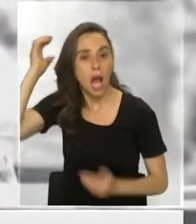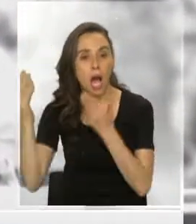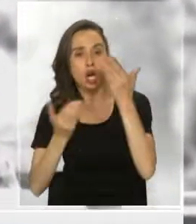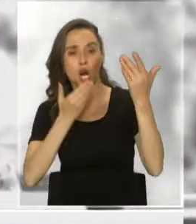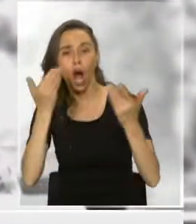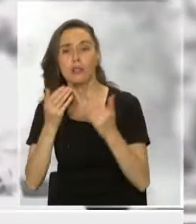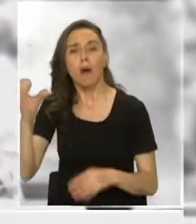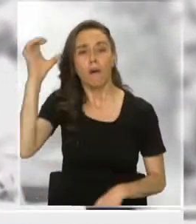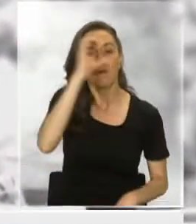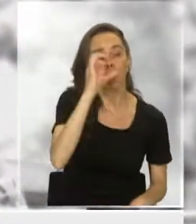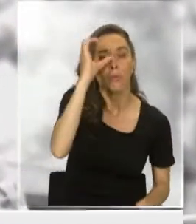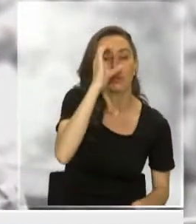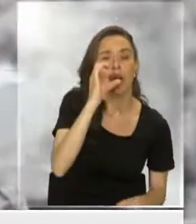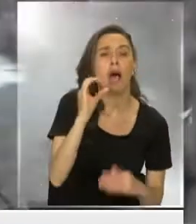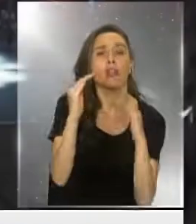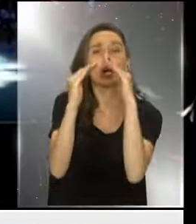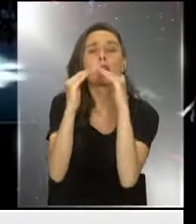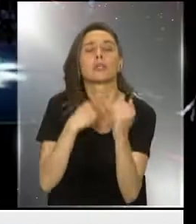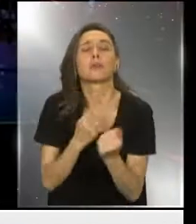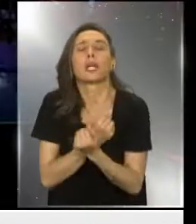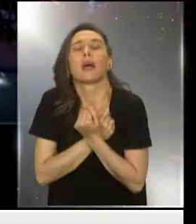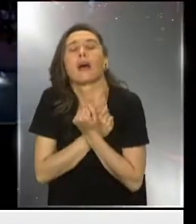mi querida maestra